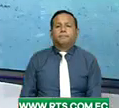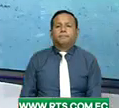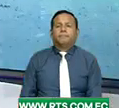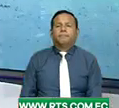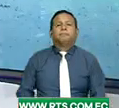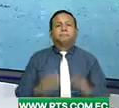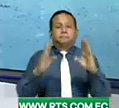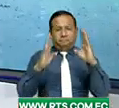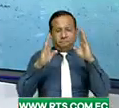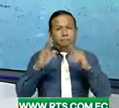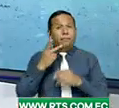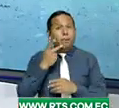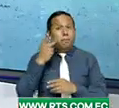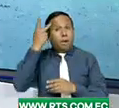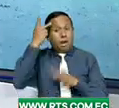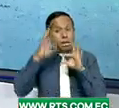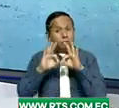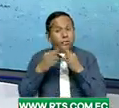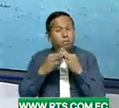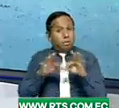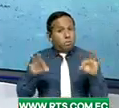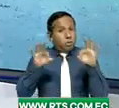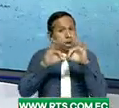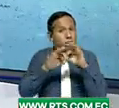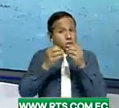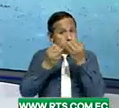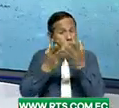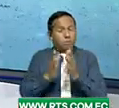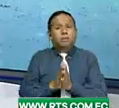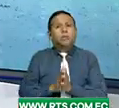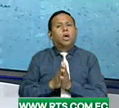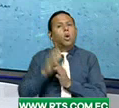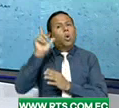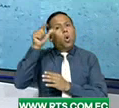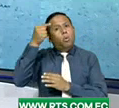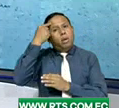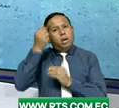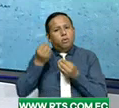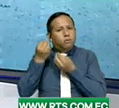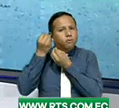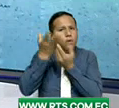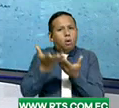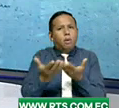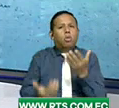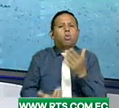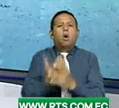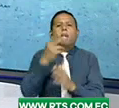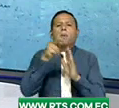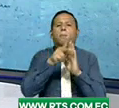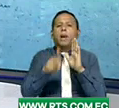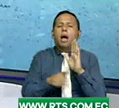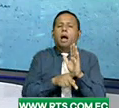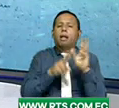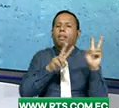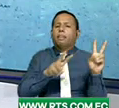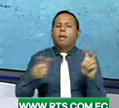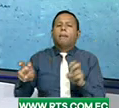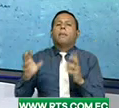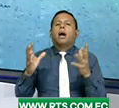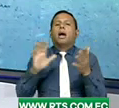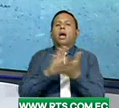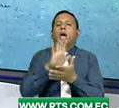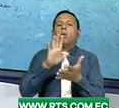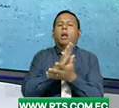Y mucha atención a los padres de familia porque el gobierno lanza el plan Escuelas Seguras en el que autoriza a la Policía Nacional a ingresar a los